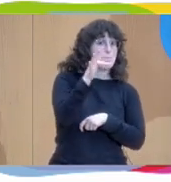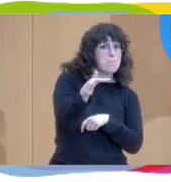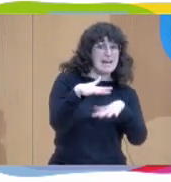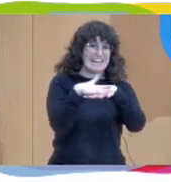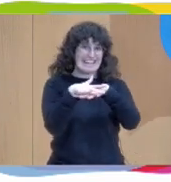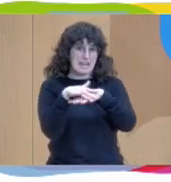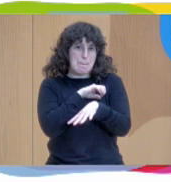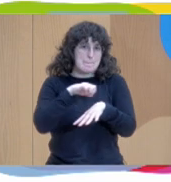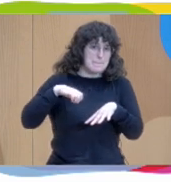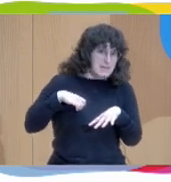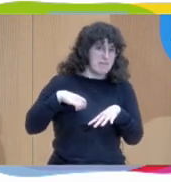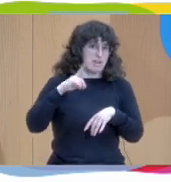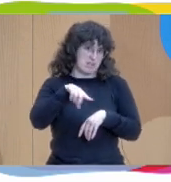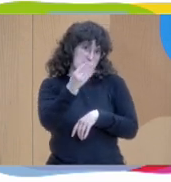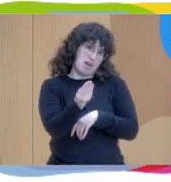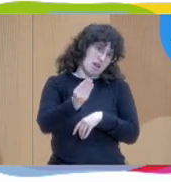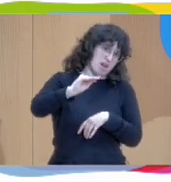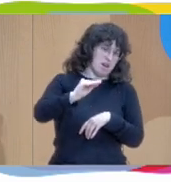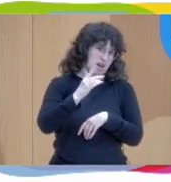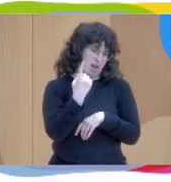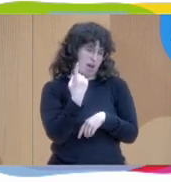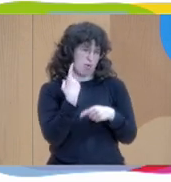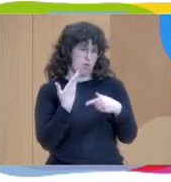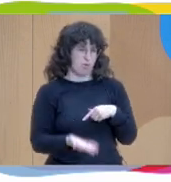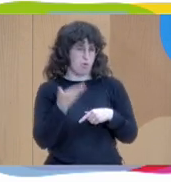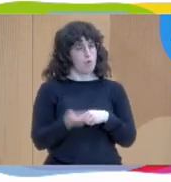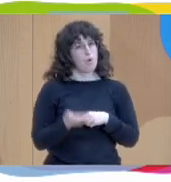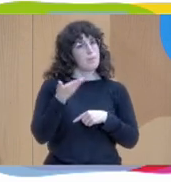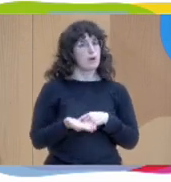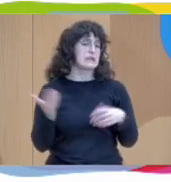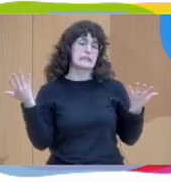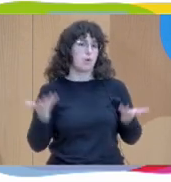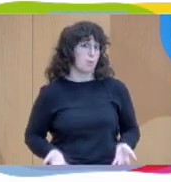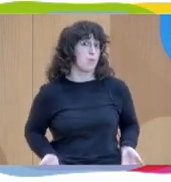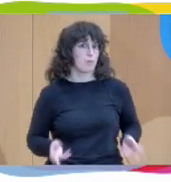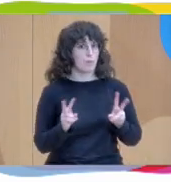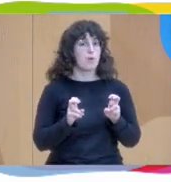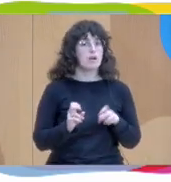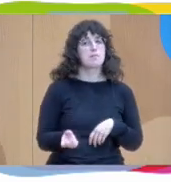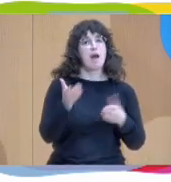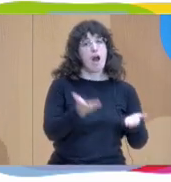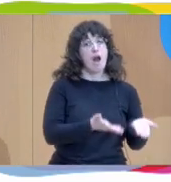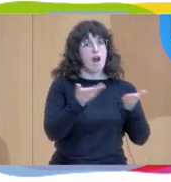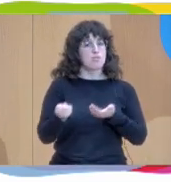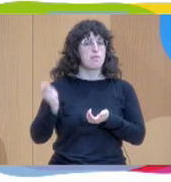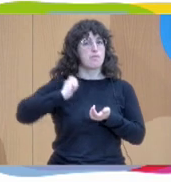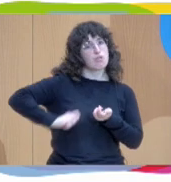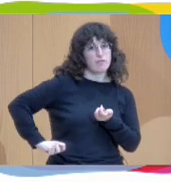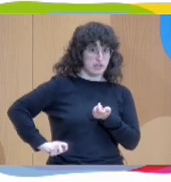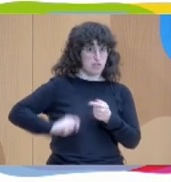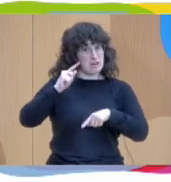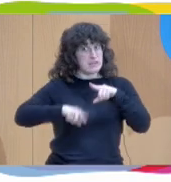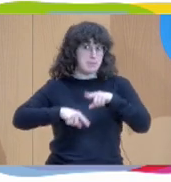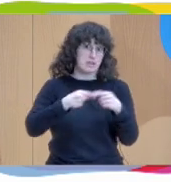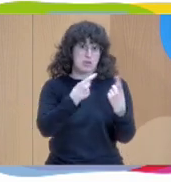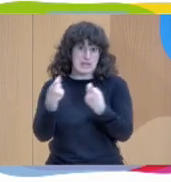se añade también otra que Es realmente importante que son las la ayuda profesional según necesiten y para lo